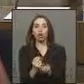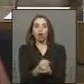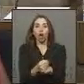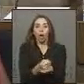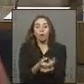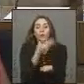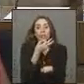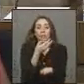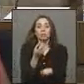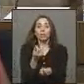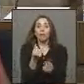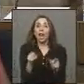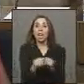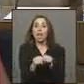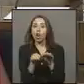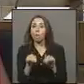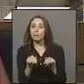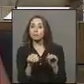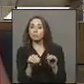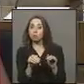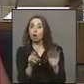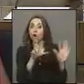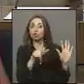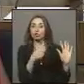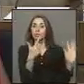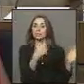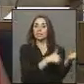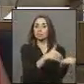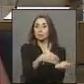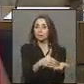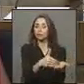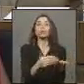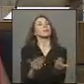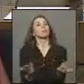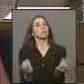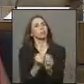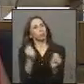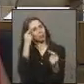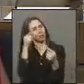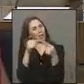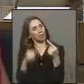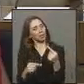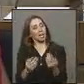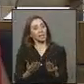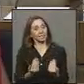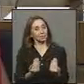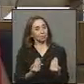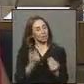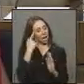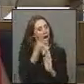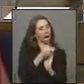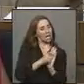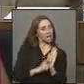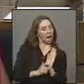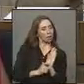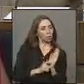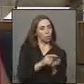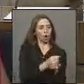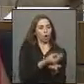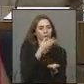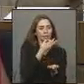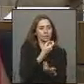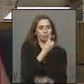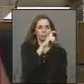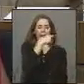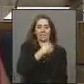tratamientos costaran lo mismo, cosa que no es concebible. Lo que se hubiera esperado en una proyección de que tratamientos son